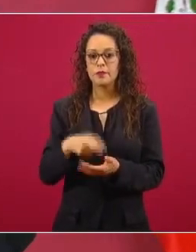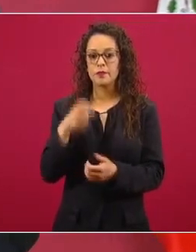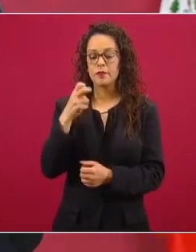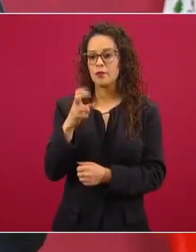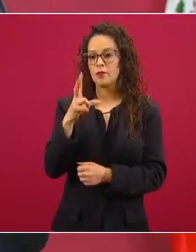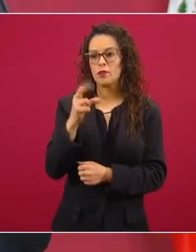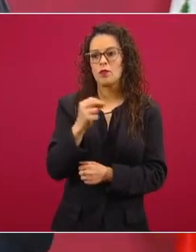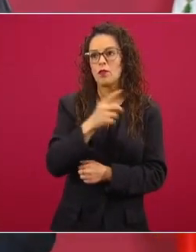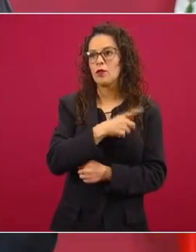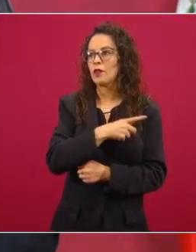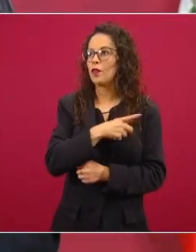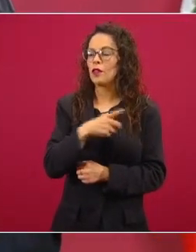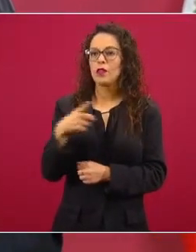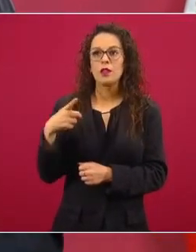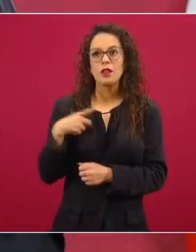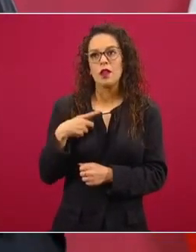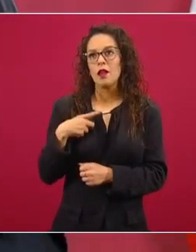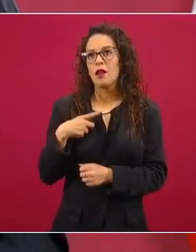descalificar